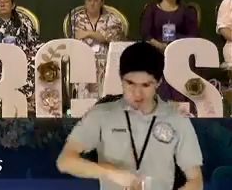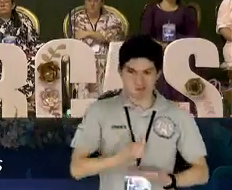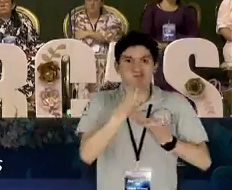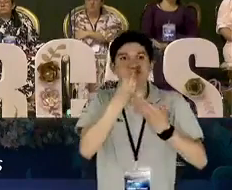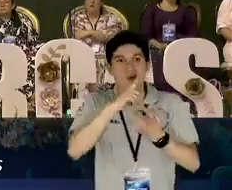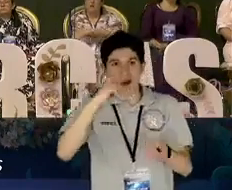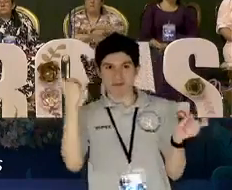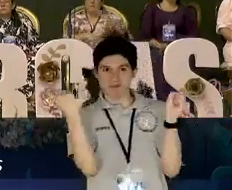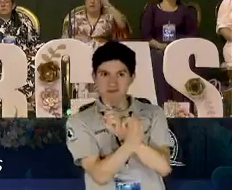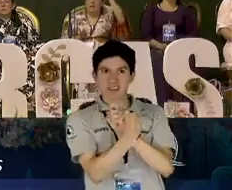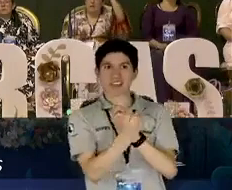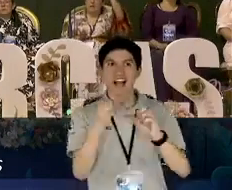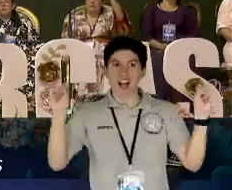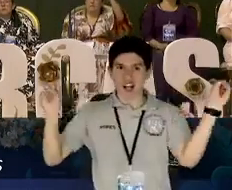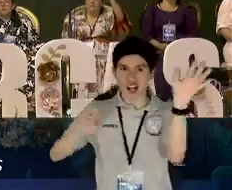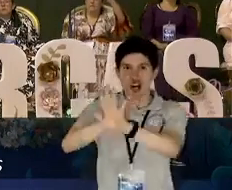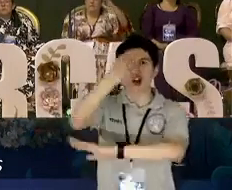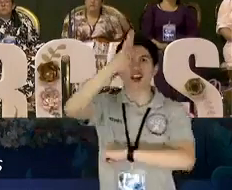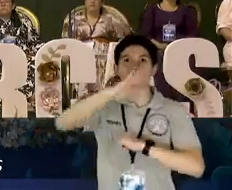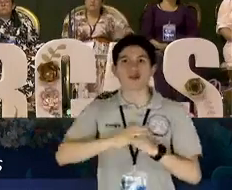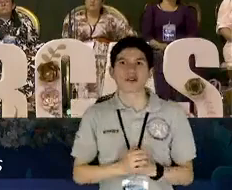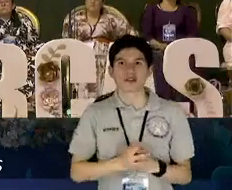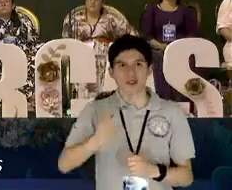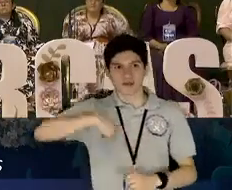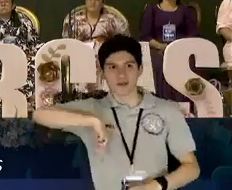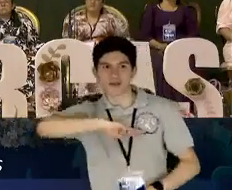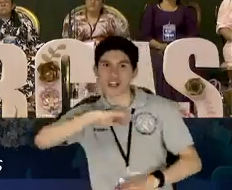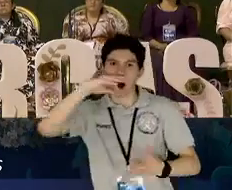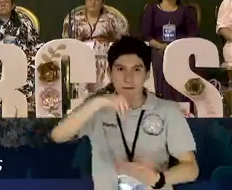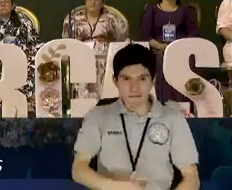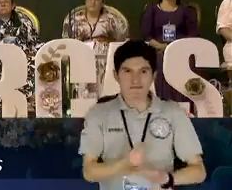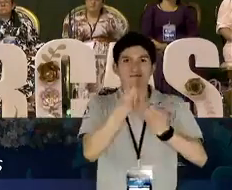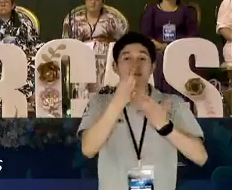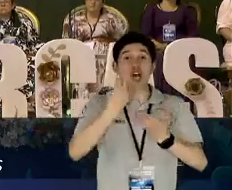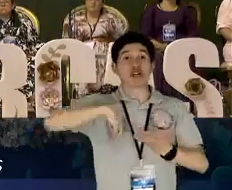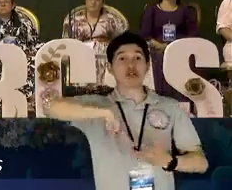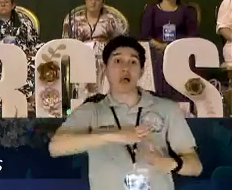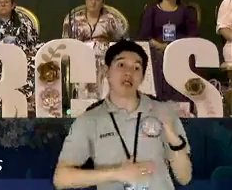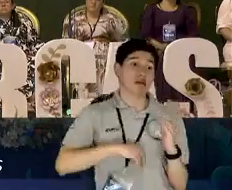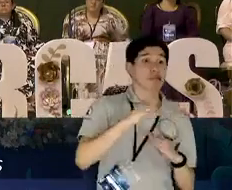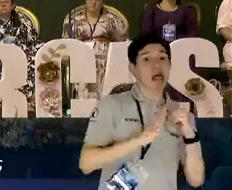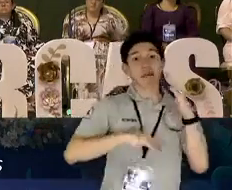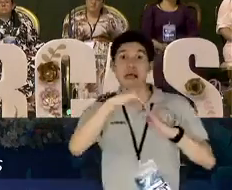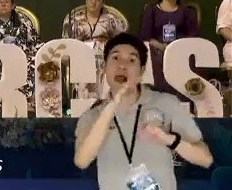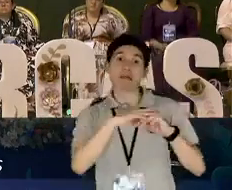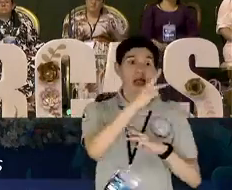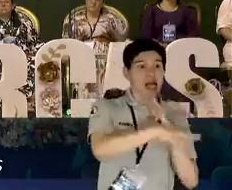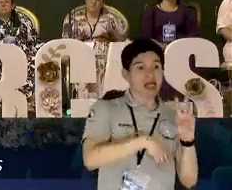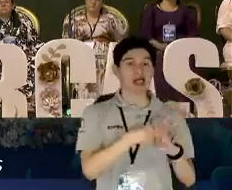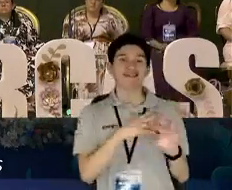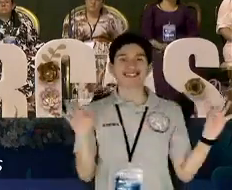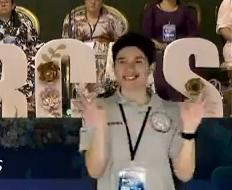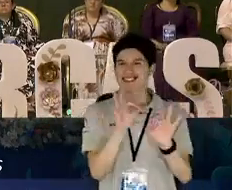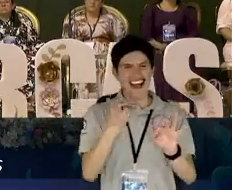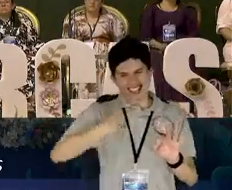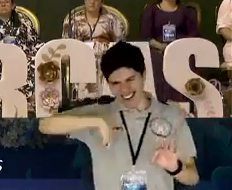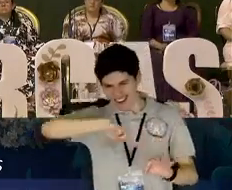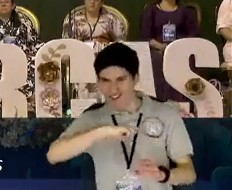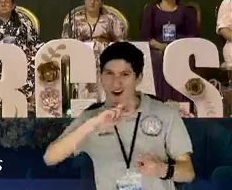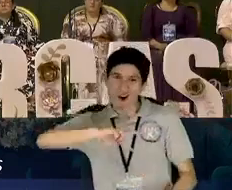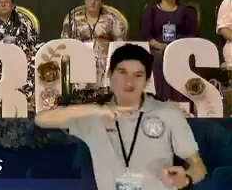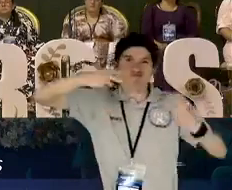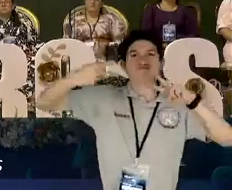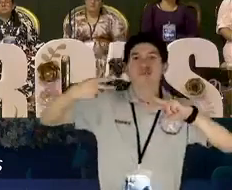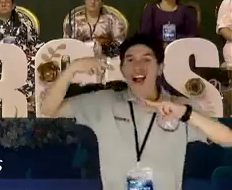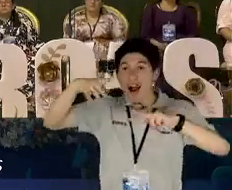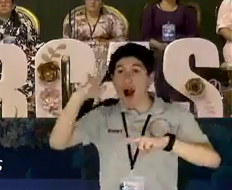al Señor. Nos renovamos. No nos conformamos a este siglo, sino que todo lo contrario. Todos